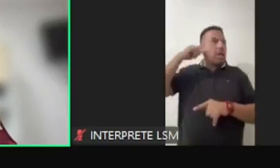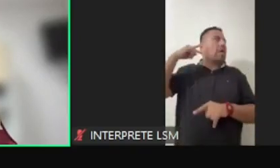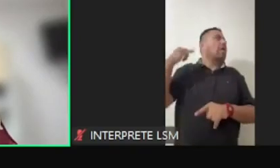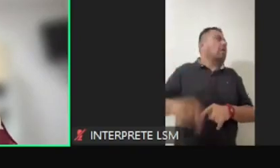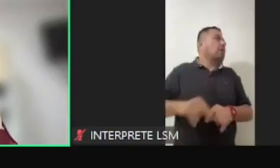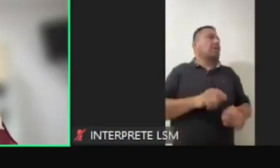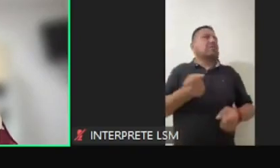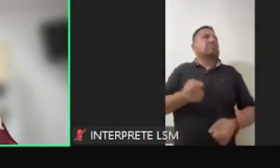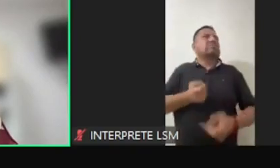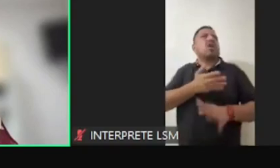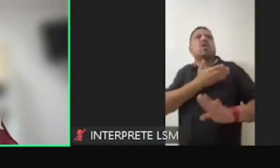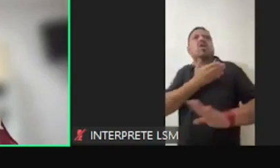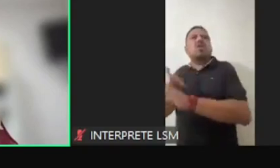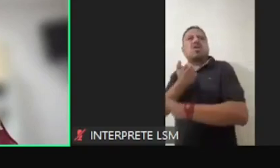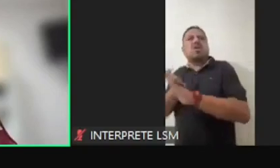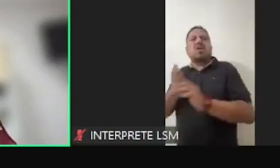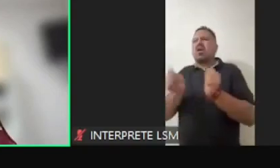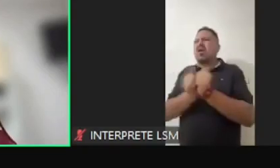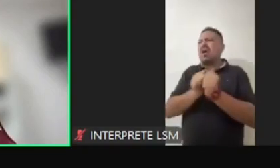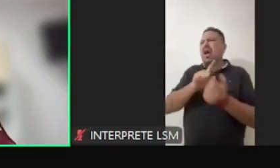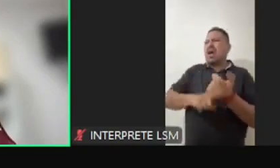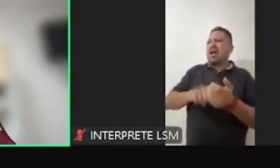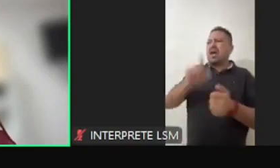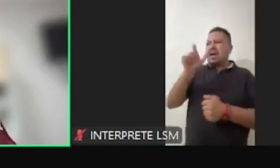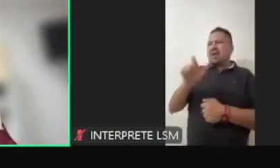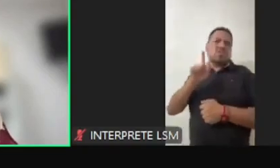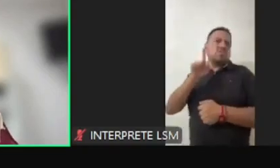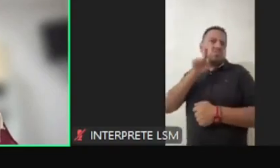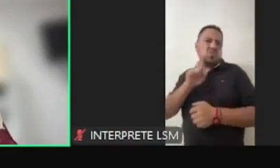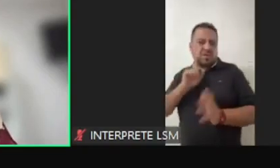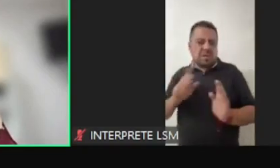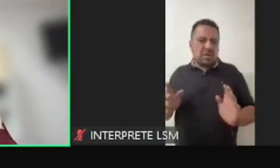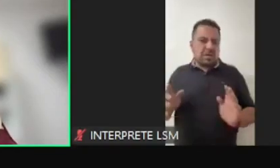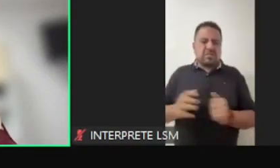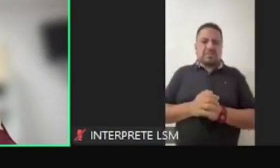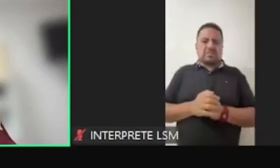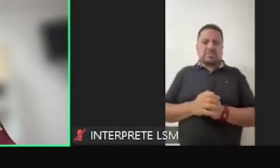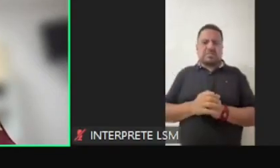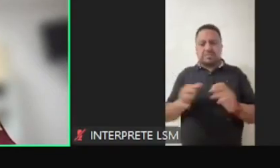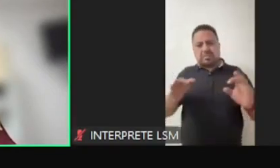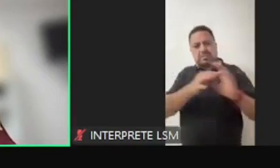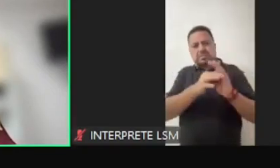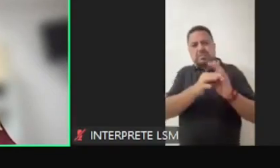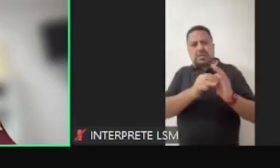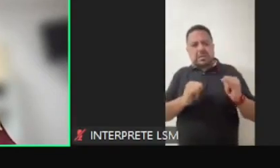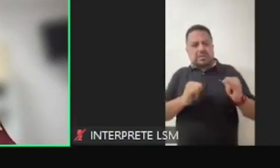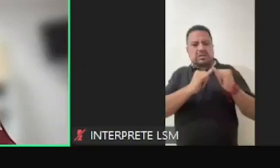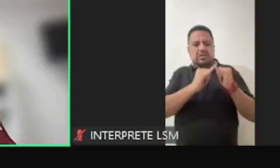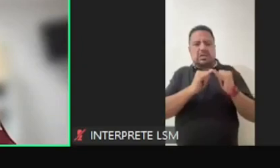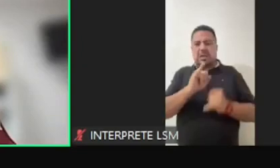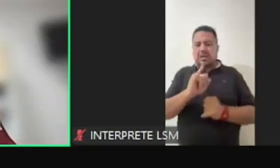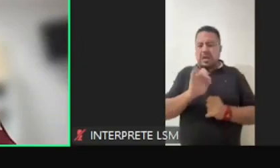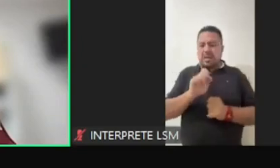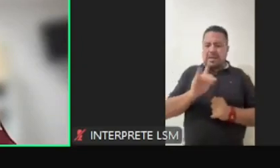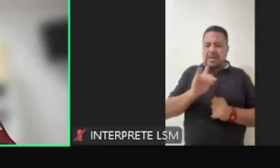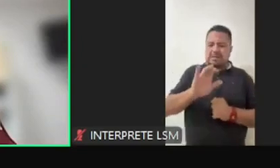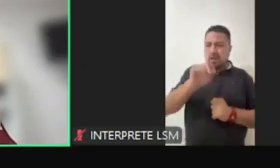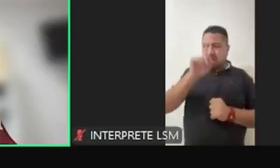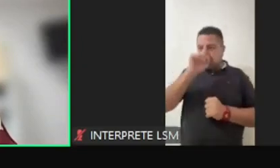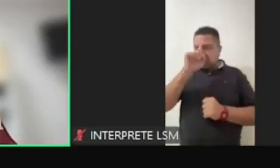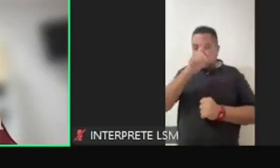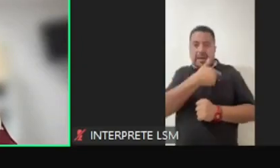expresiones que produzcan estereotipos contra la denunciante se vincula al instituto electoral a través de su consejera